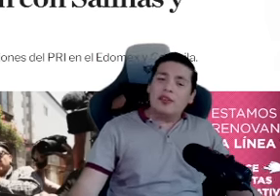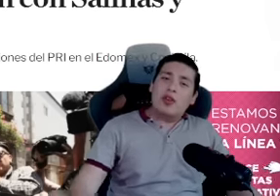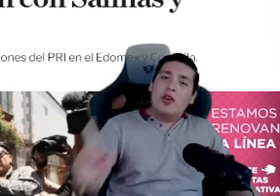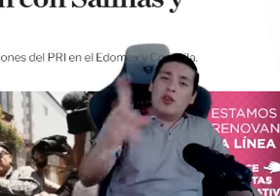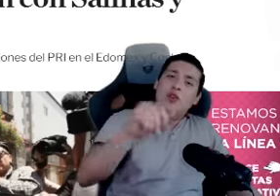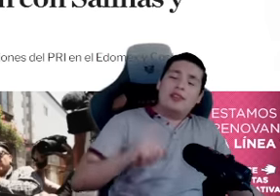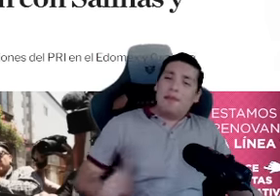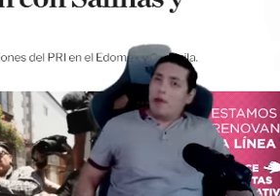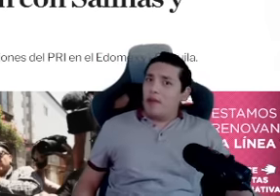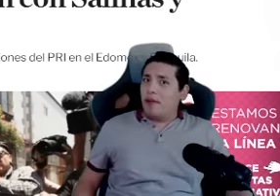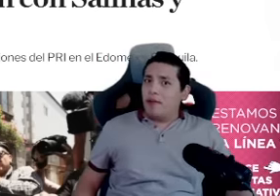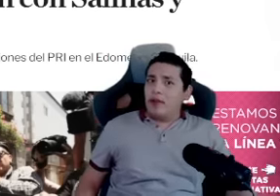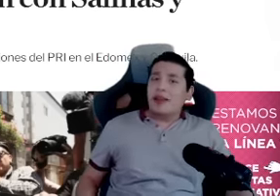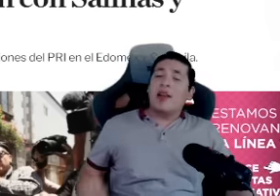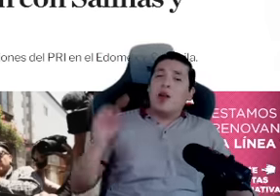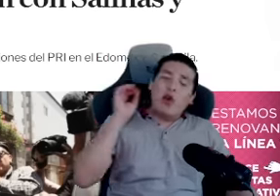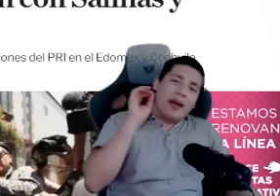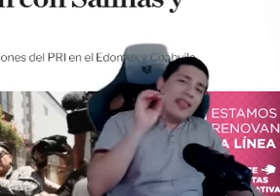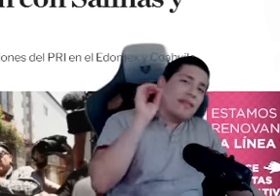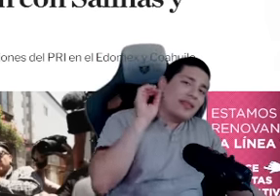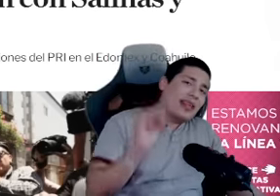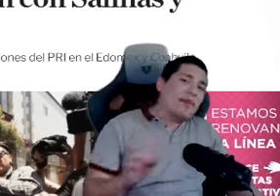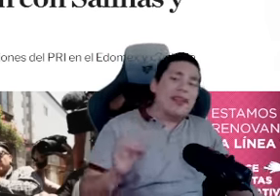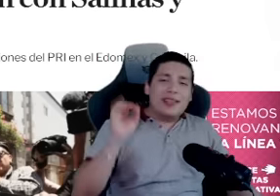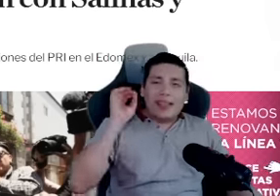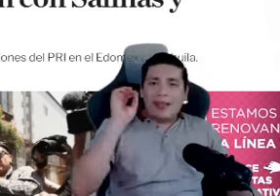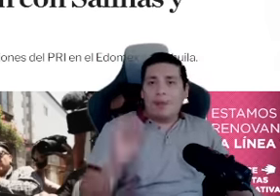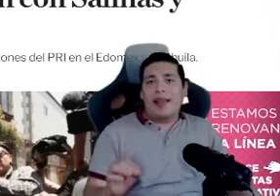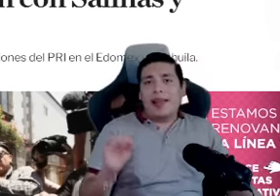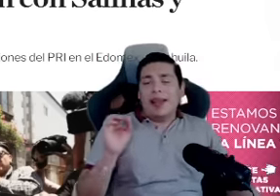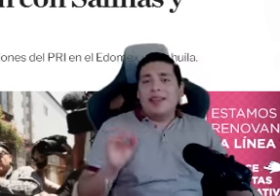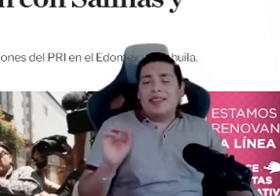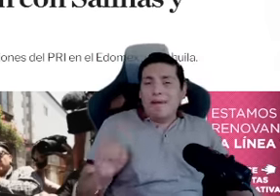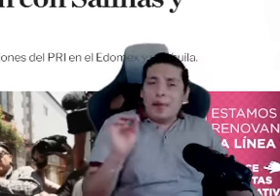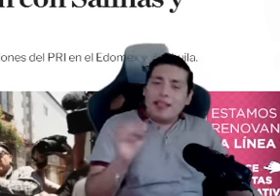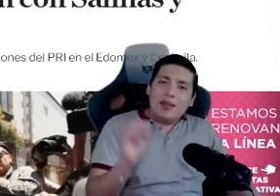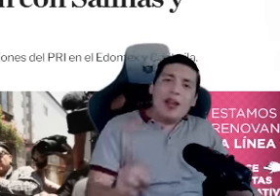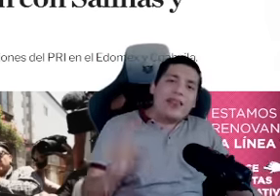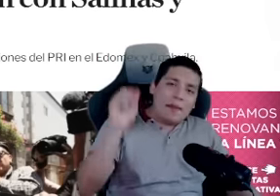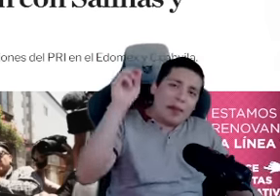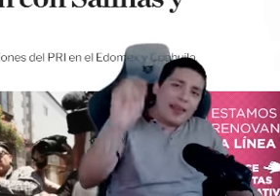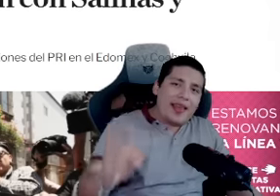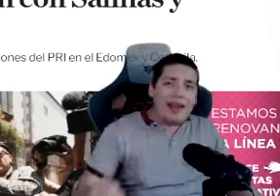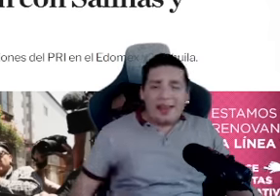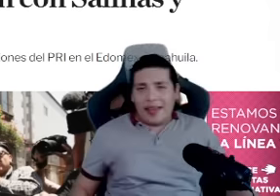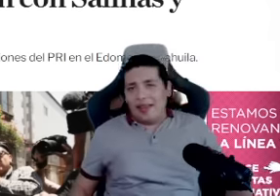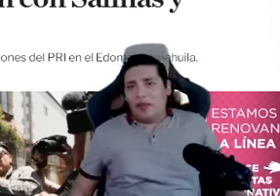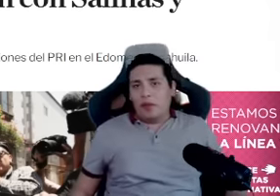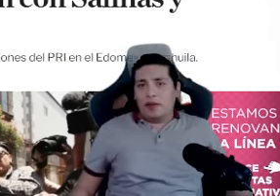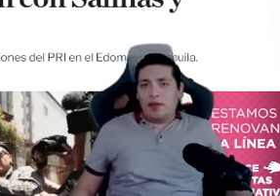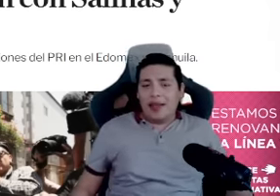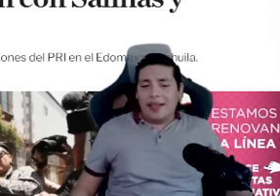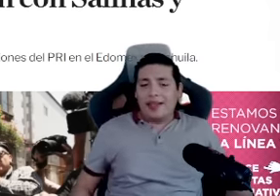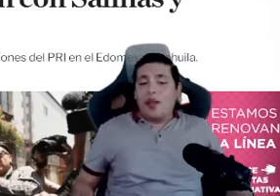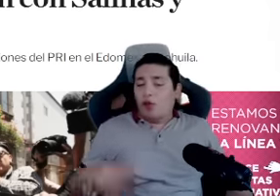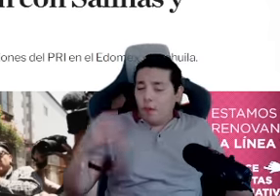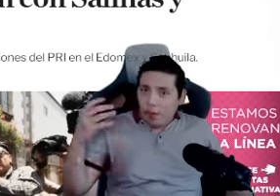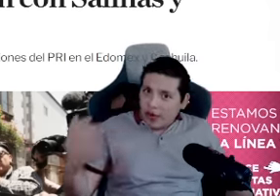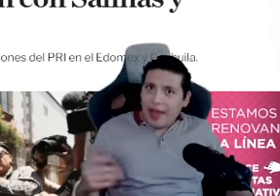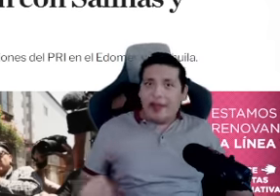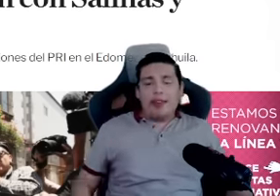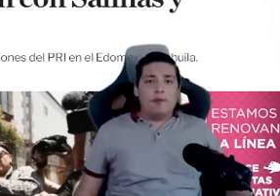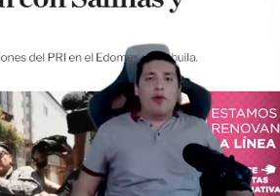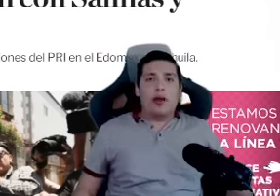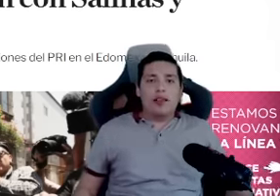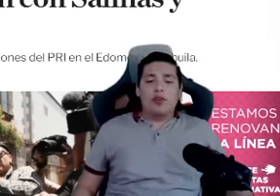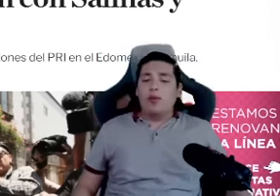Y esto no se puede permitir lo más lamentable es que España siempre ha sido la tapadera de estos los personajes No